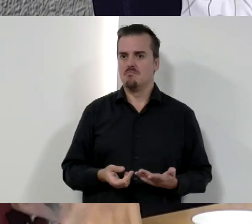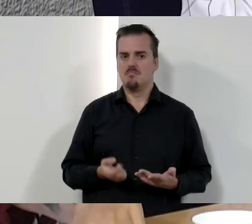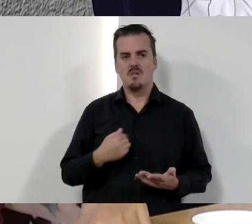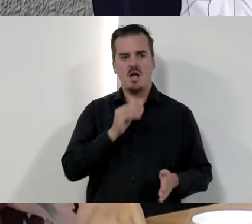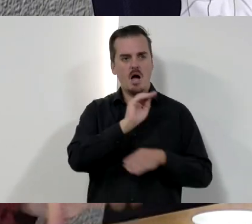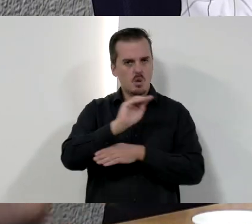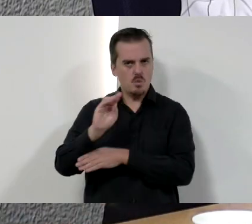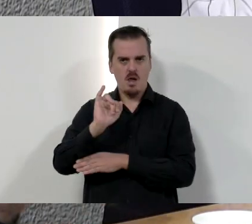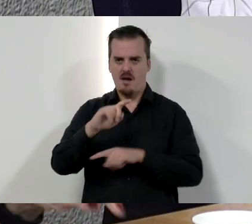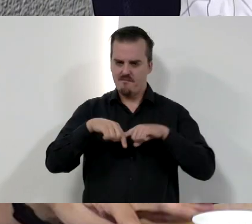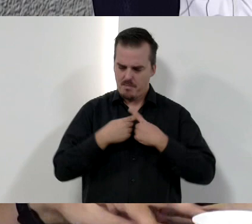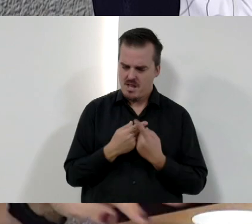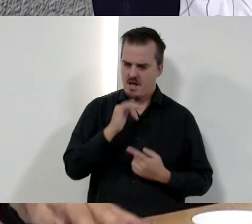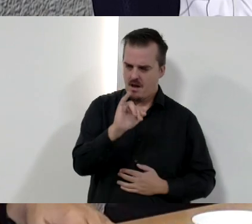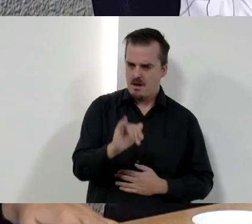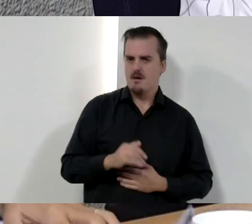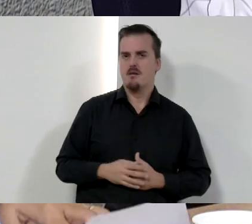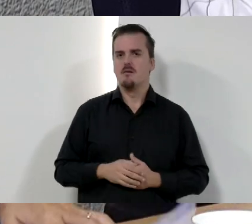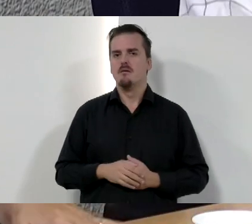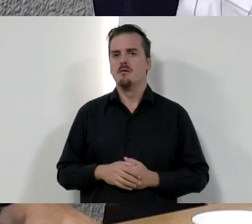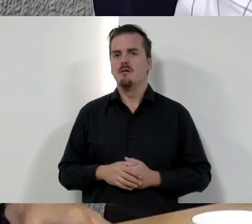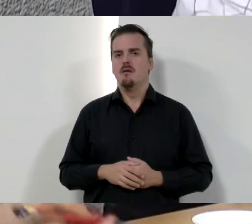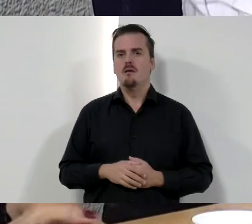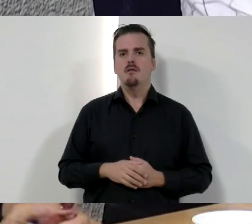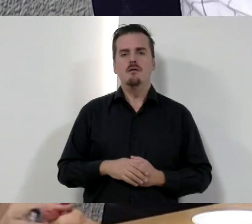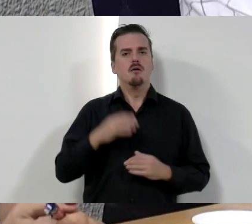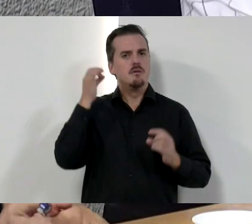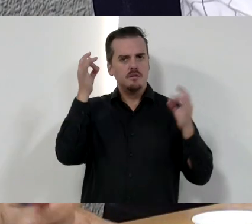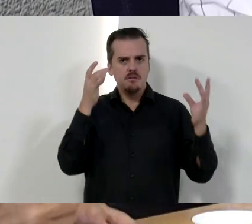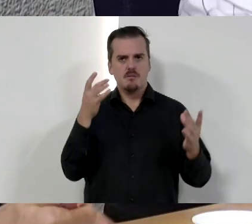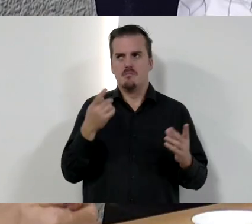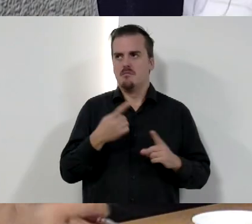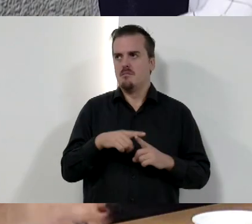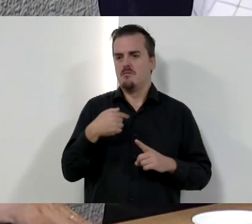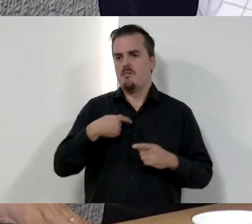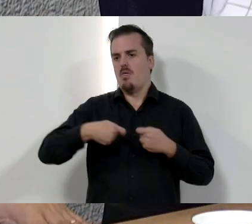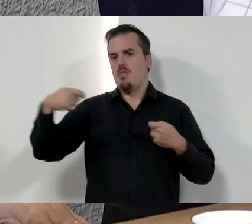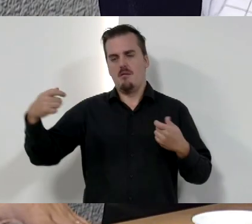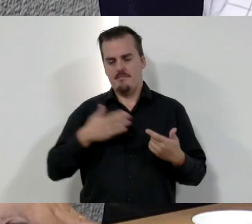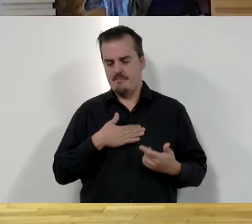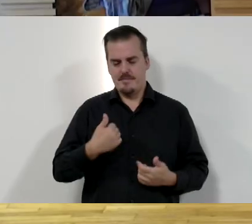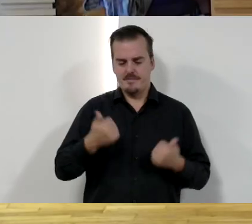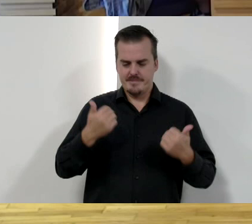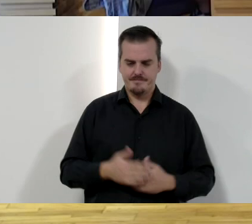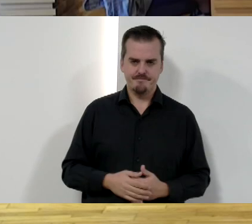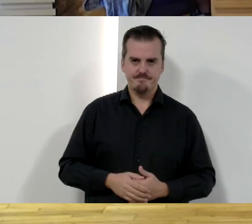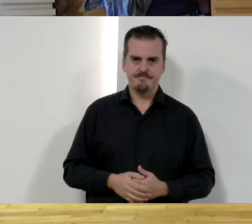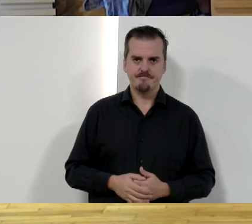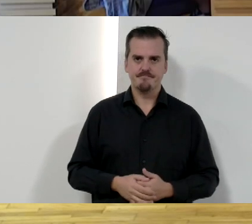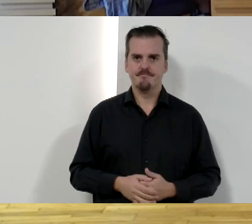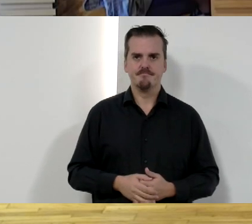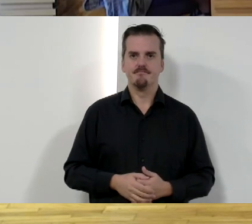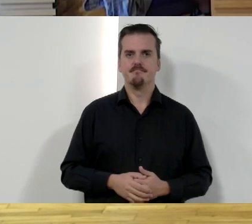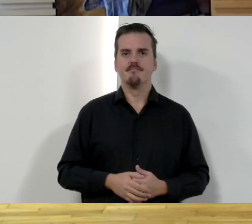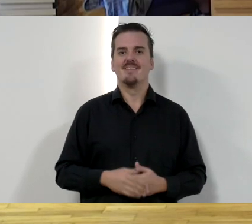ayudas a las familias y que ya después le comentaré, no quiero extenderme más en esta primera parte. Gracias. Gracias, señor Clavero. Pues